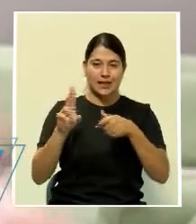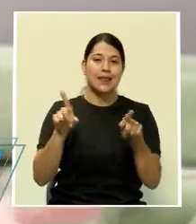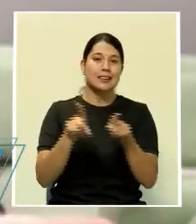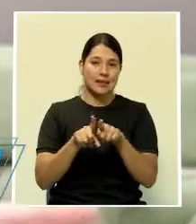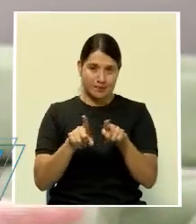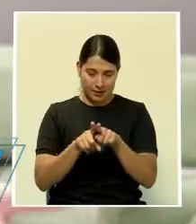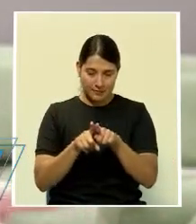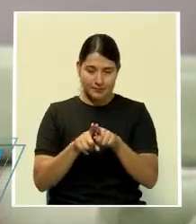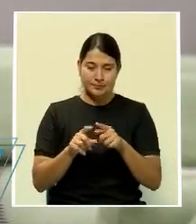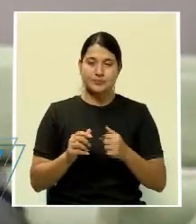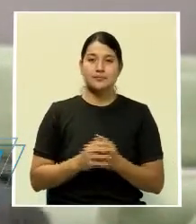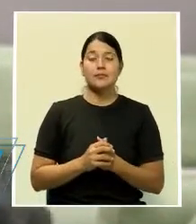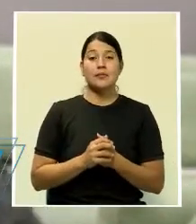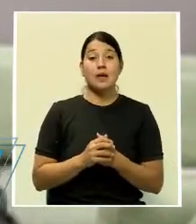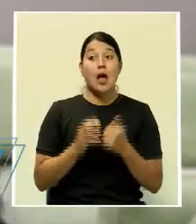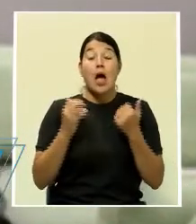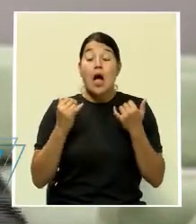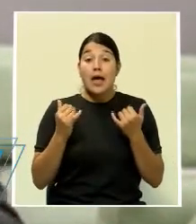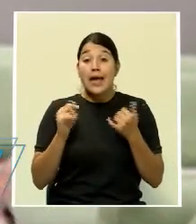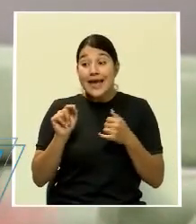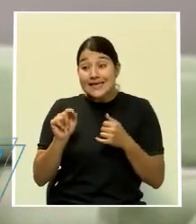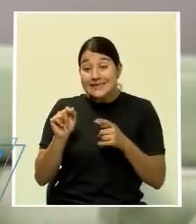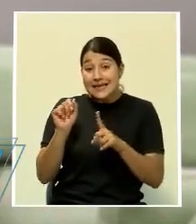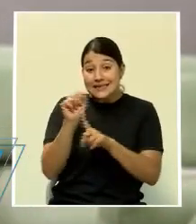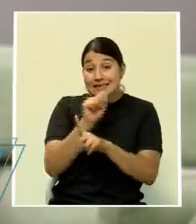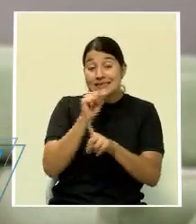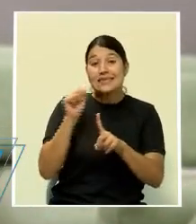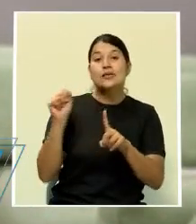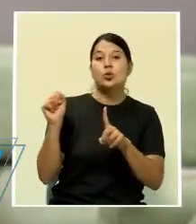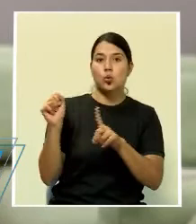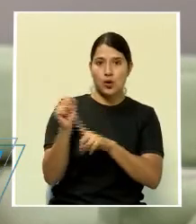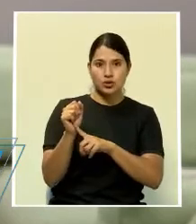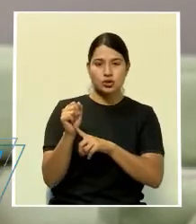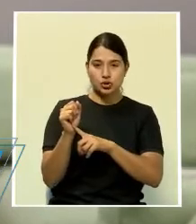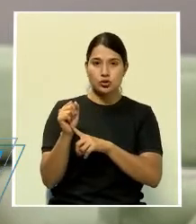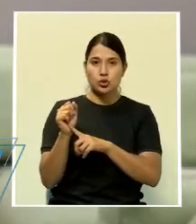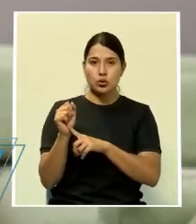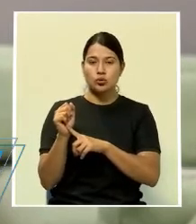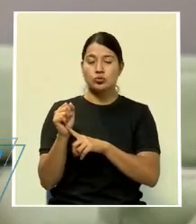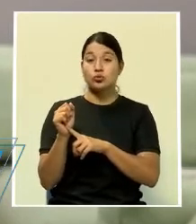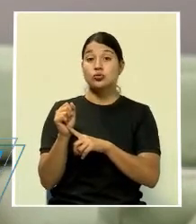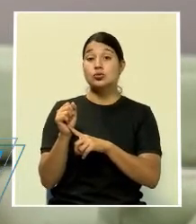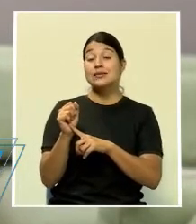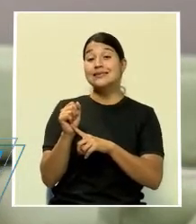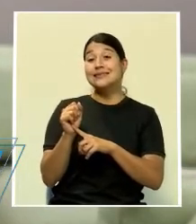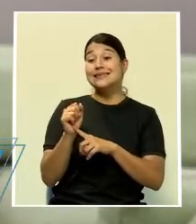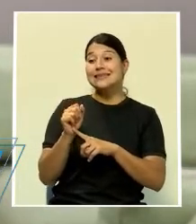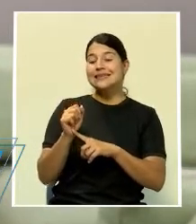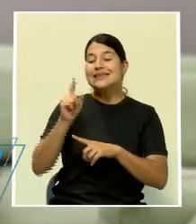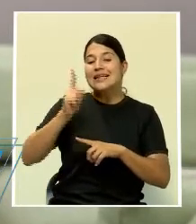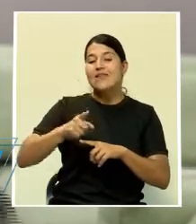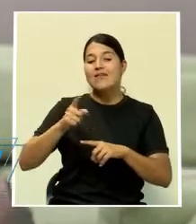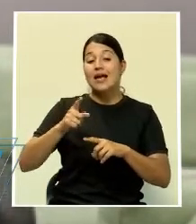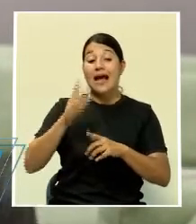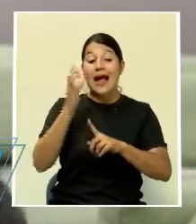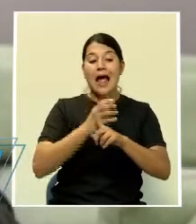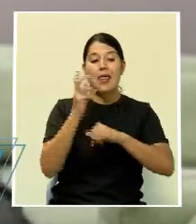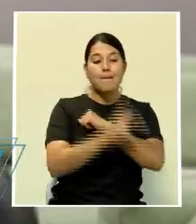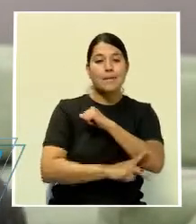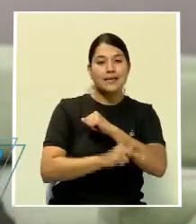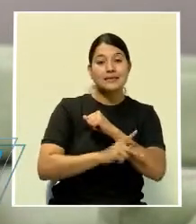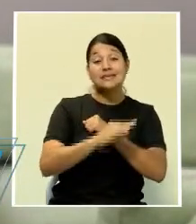un drama profundamente que aún implica el reconocimiento de los estados y el reconocimiento de las naciones y de